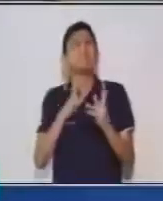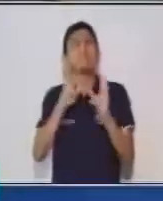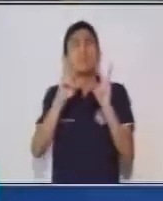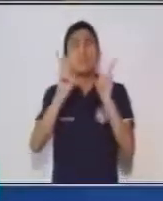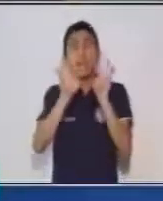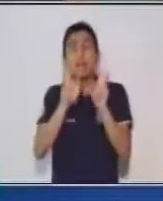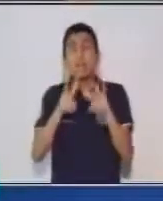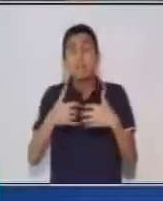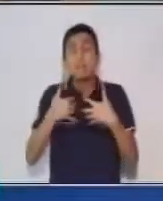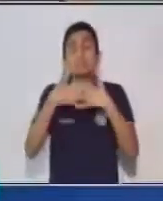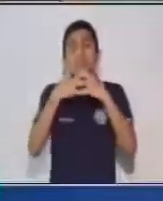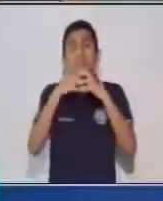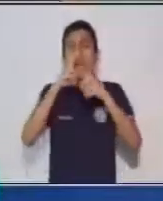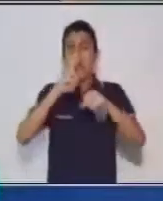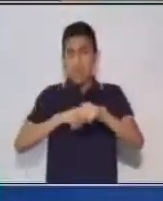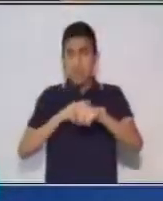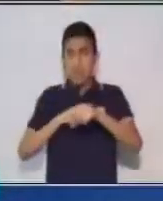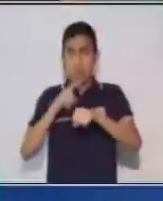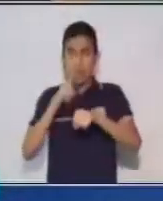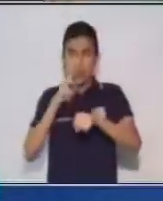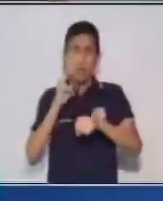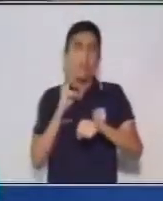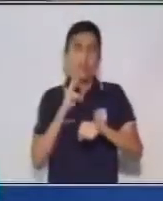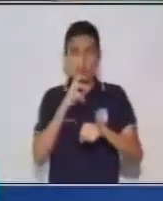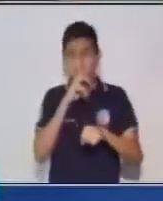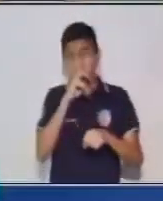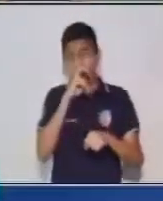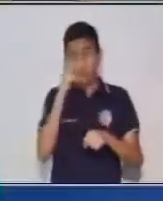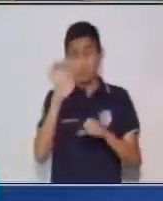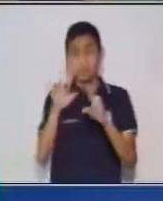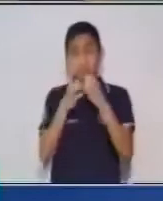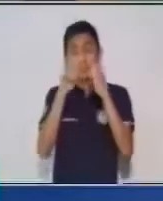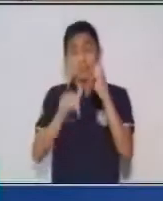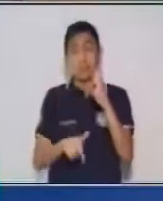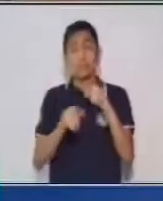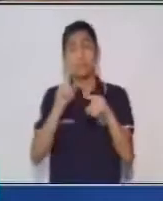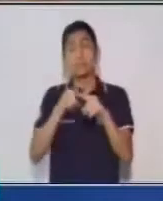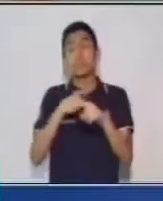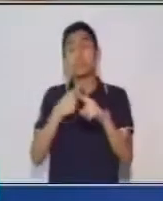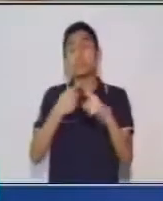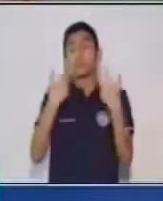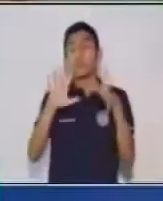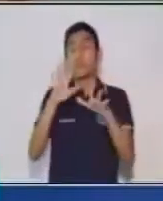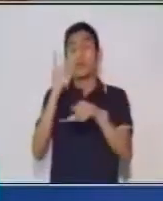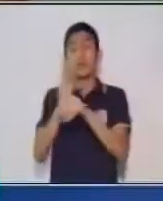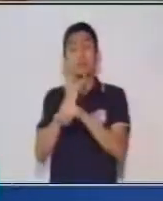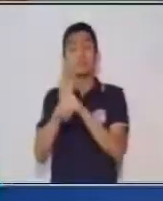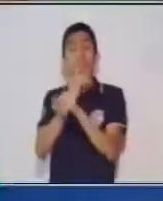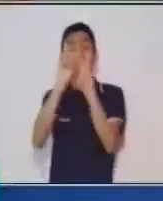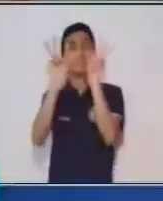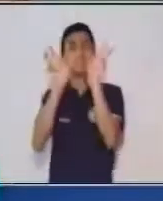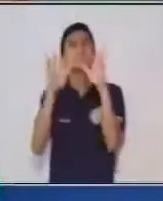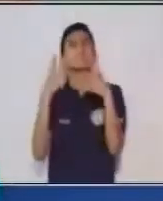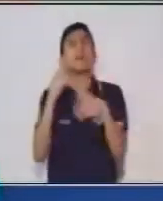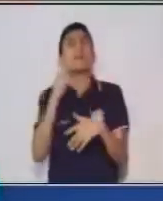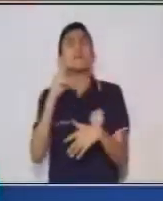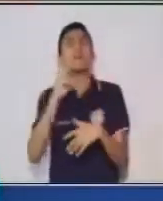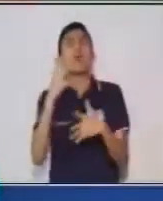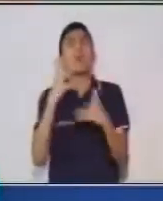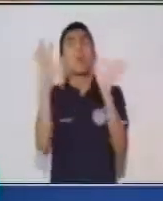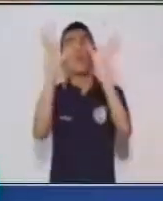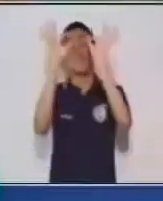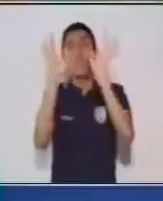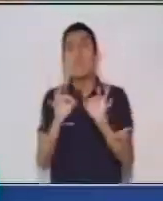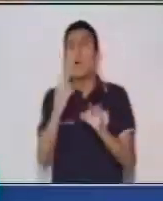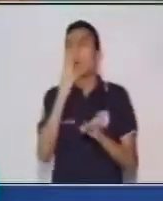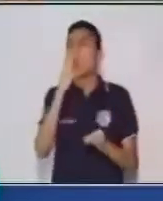un tiempo del verbo. Entonces aquí es cuando se utiliza correctamente el verbo de forma